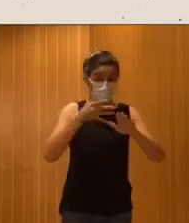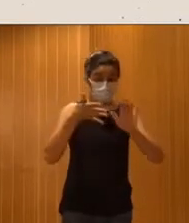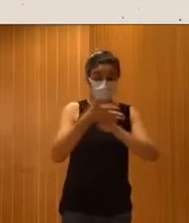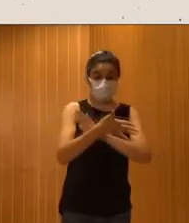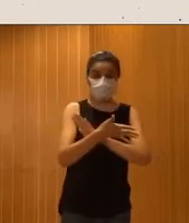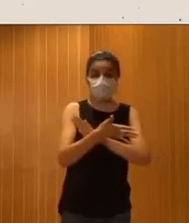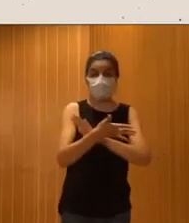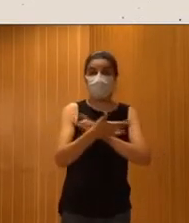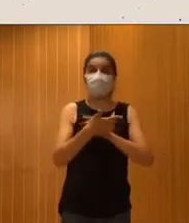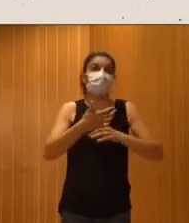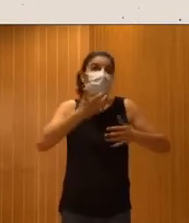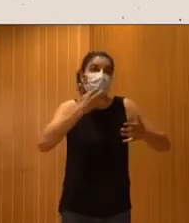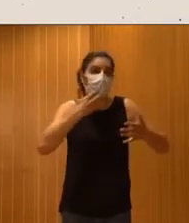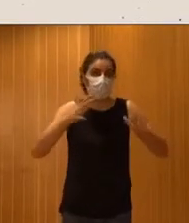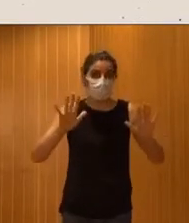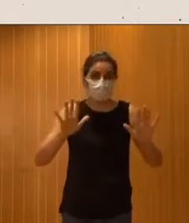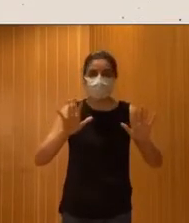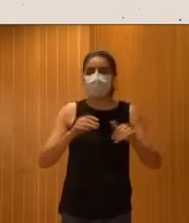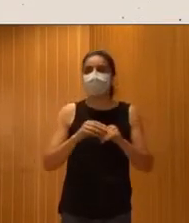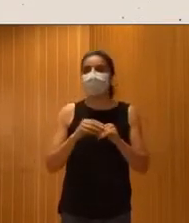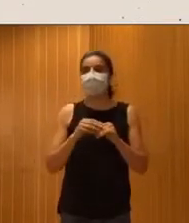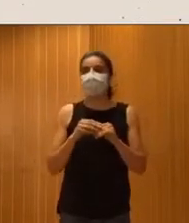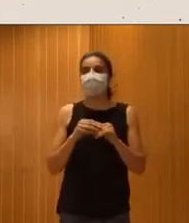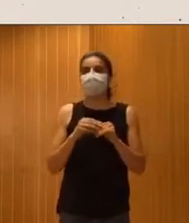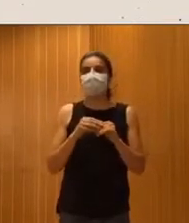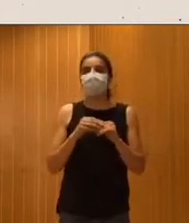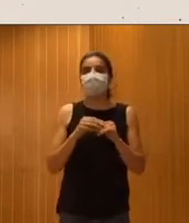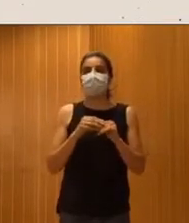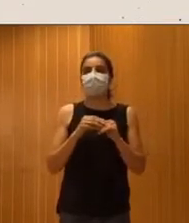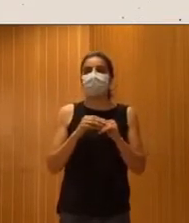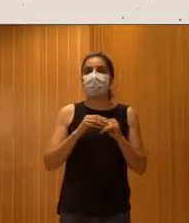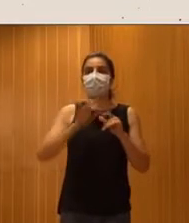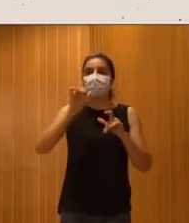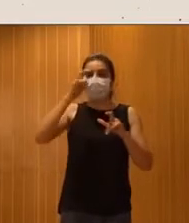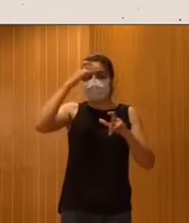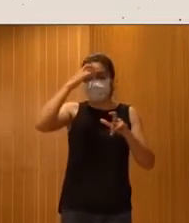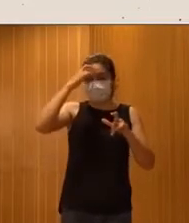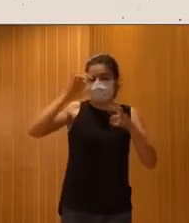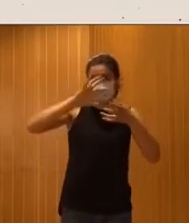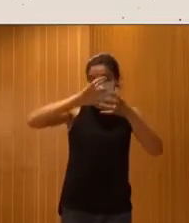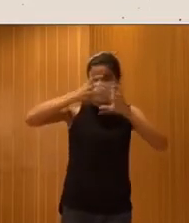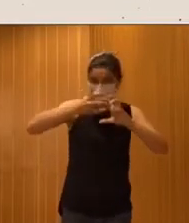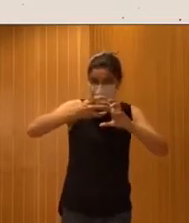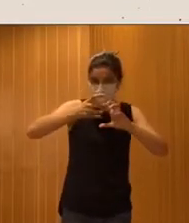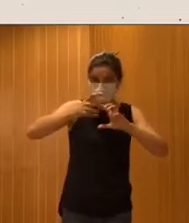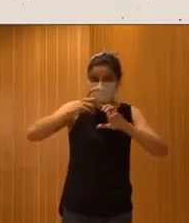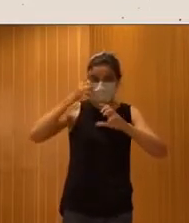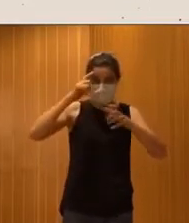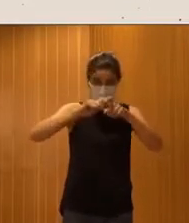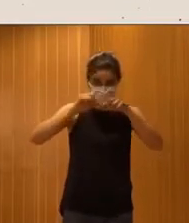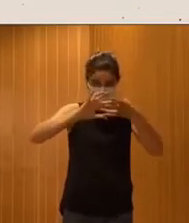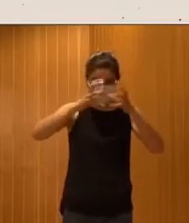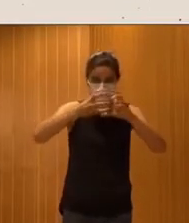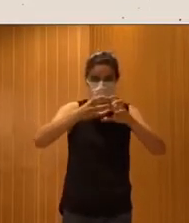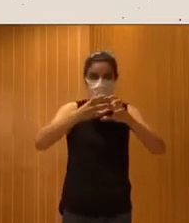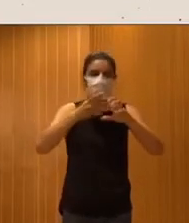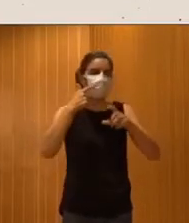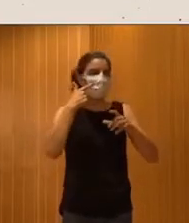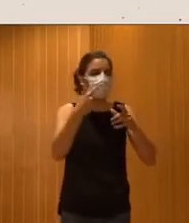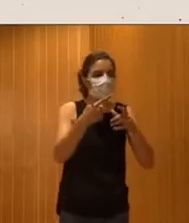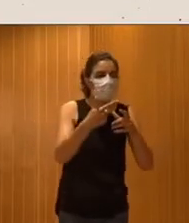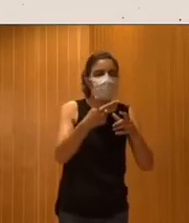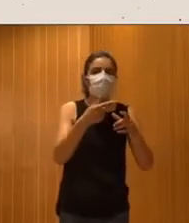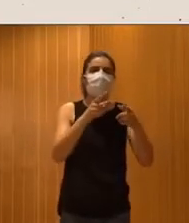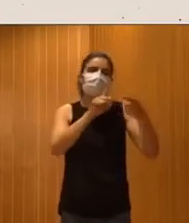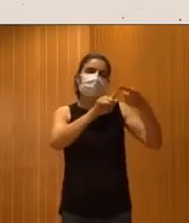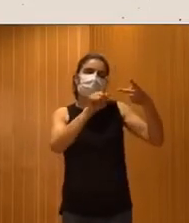ejemplo, como síntomas médicos el inventario neuropsiquiátrico de Cummings del 94, pues bueno, pues